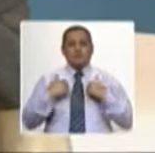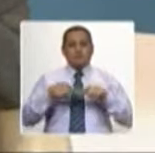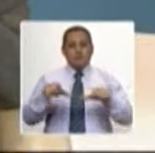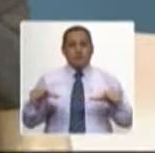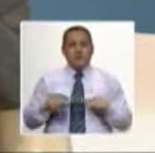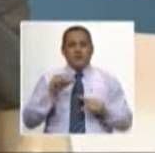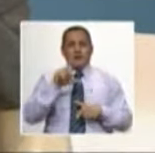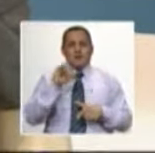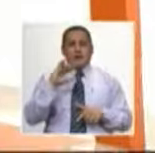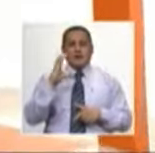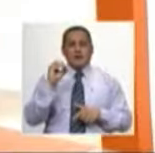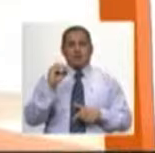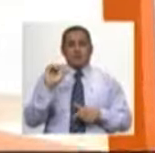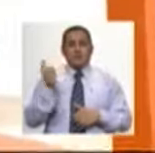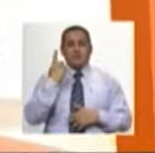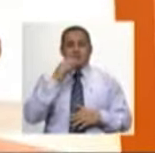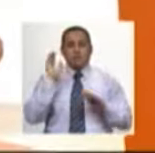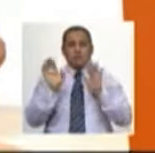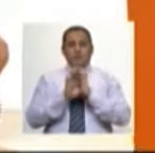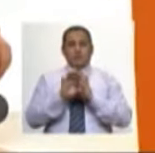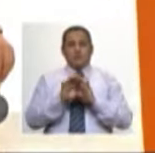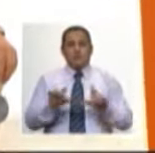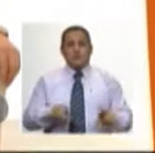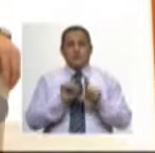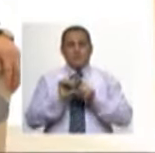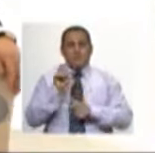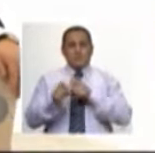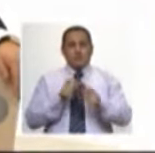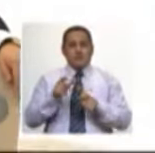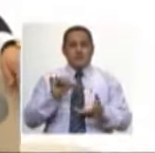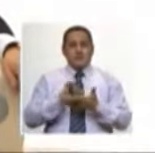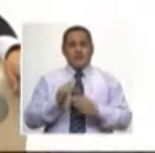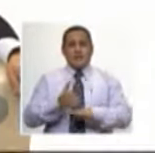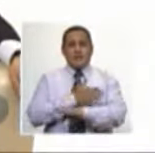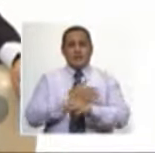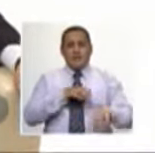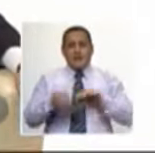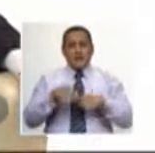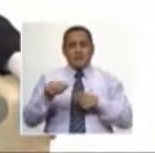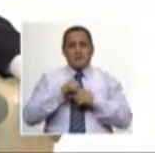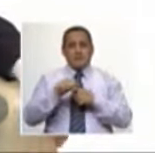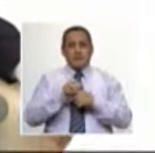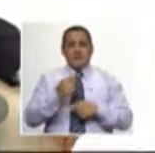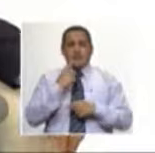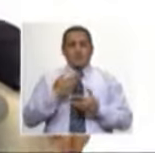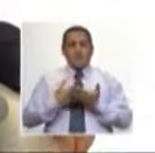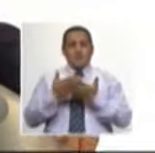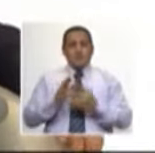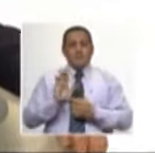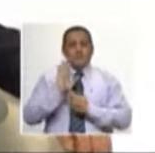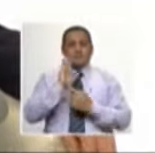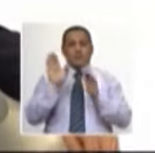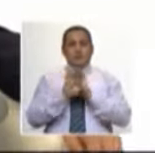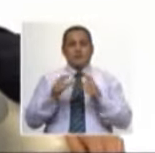laico? Primero, que para las personas que realizan estas prácticas hay un claro ejercicio de la libertad